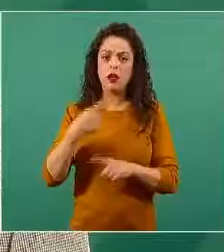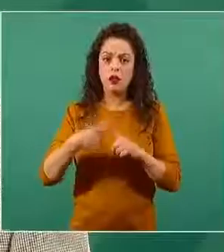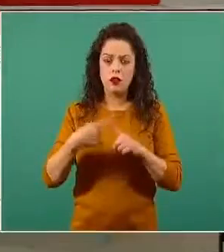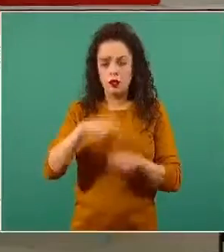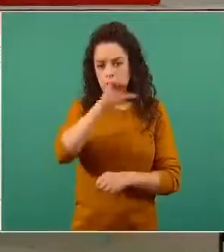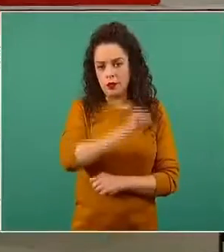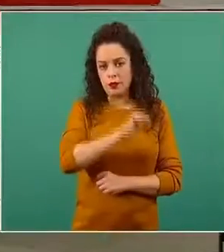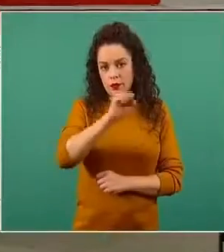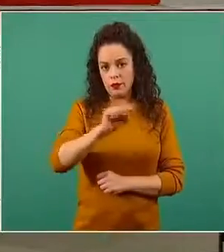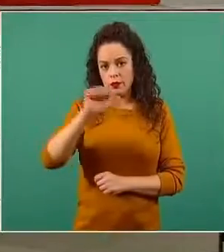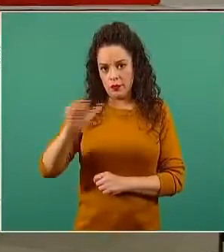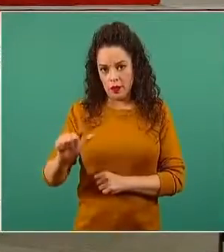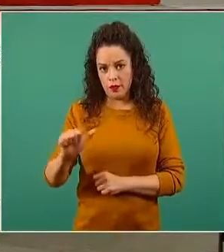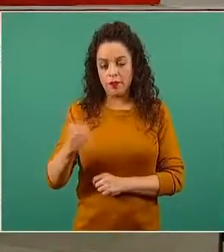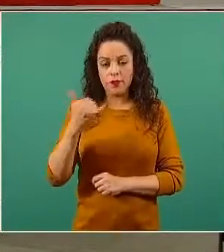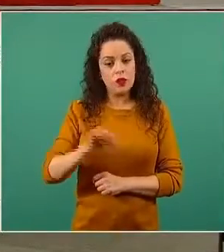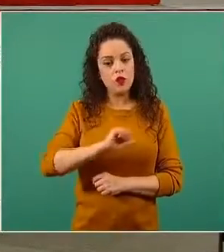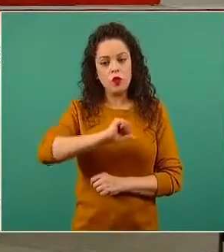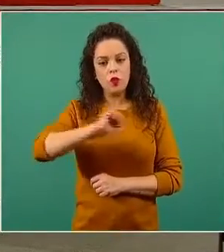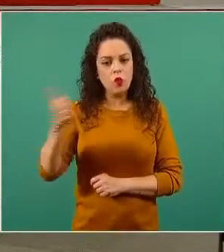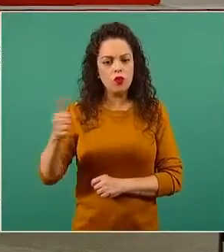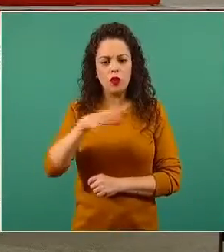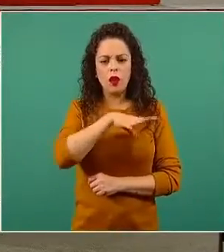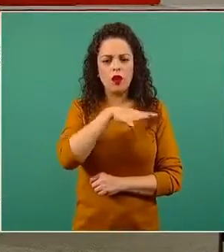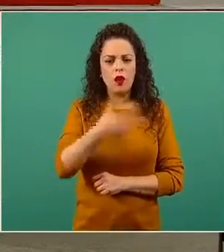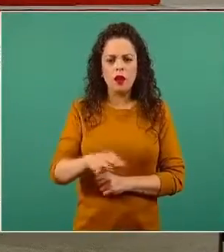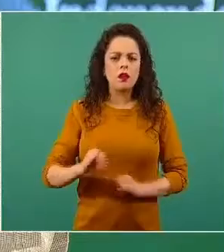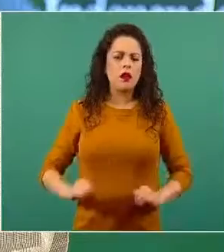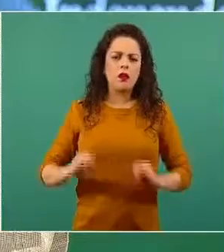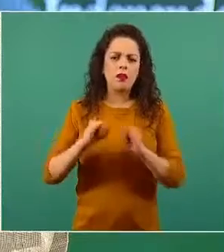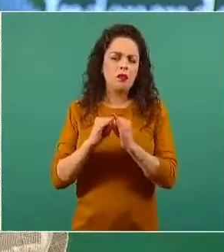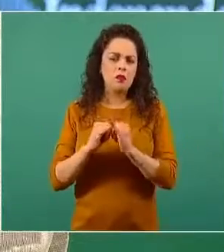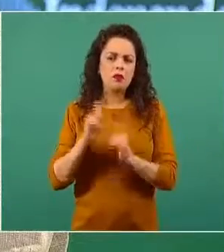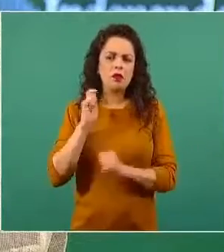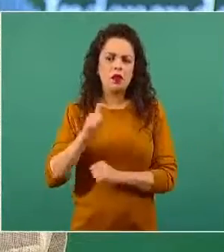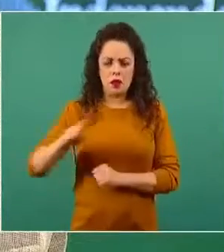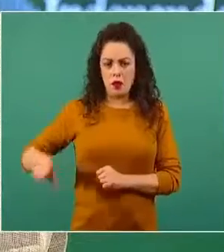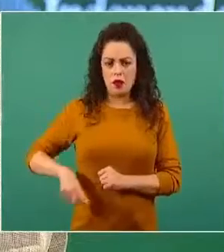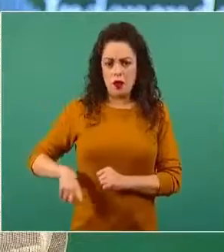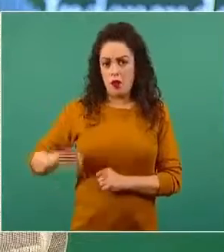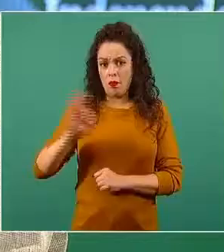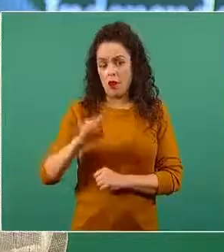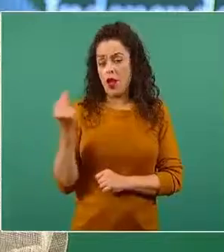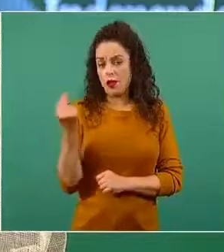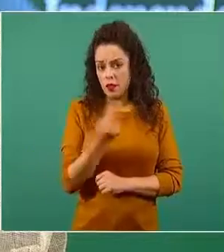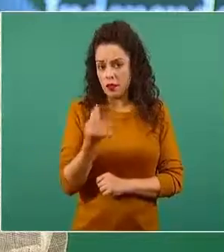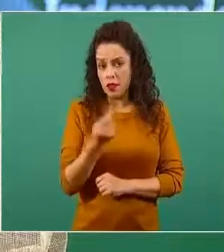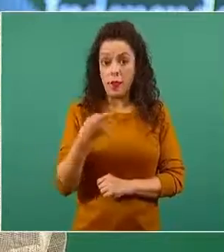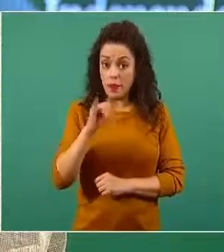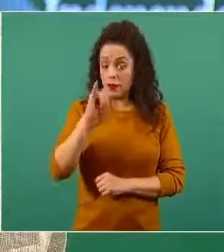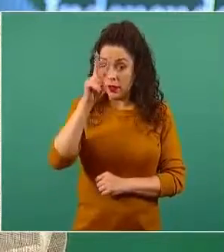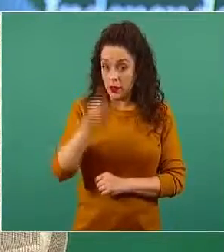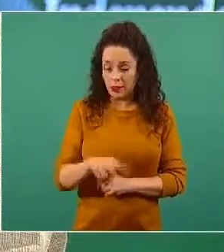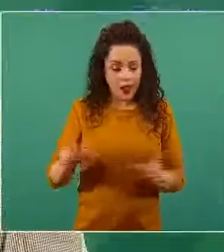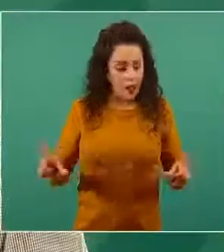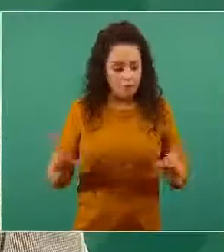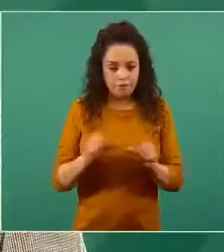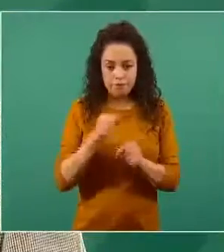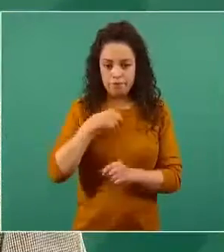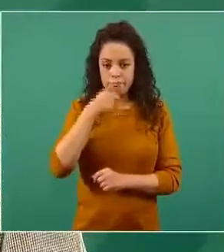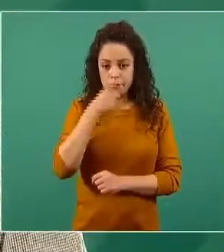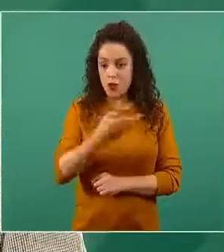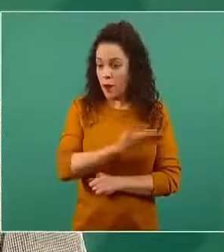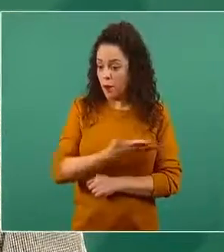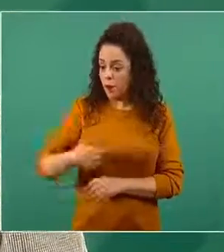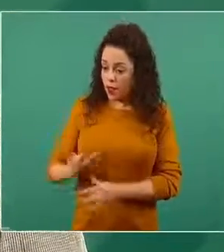Salud y, en general, de cualquier otra dependencia del gobierno, si esto fuera necesario. Pero sí, el resumen es lo que ha dicho